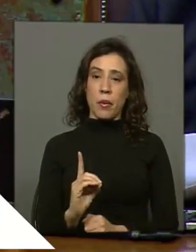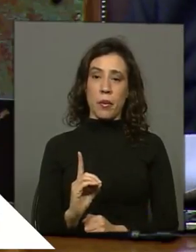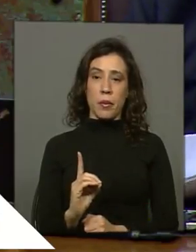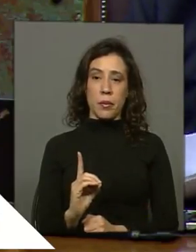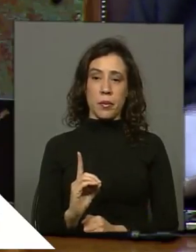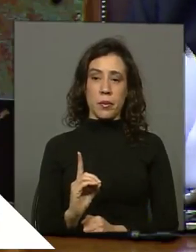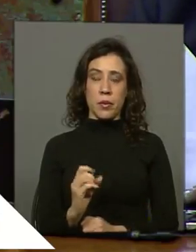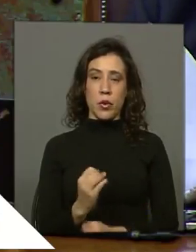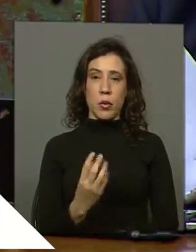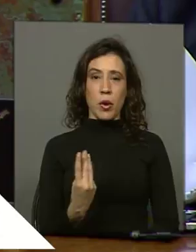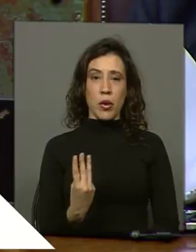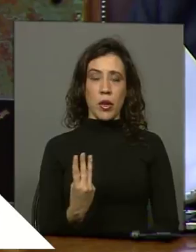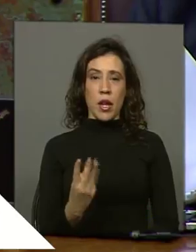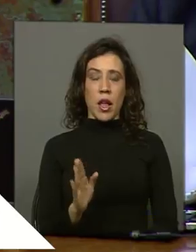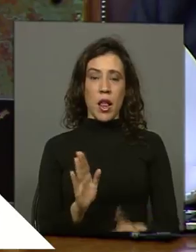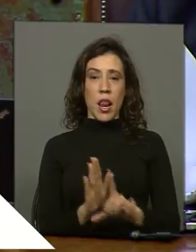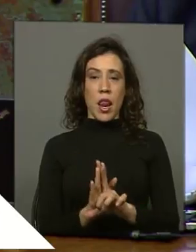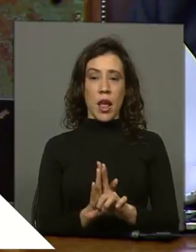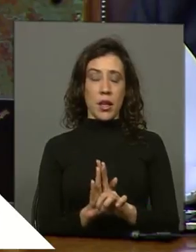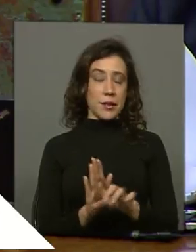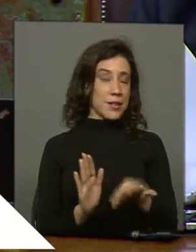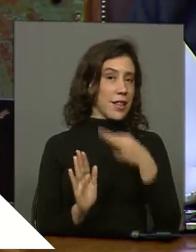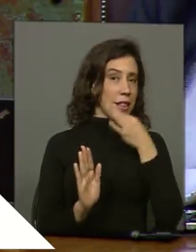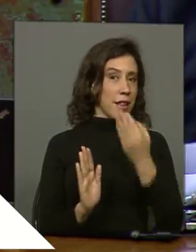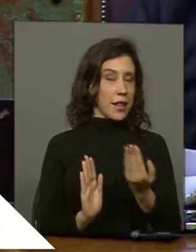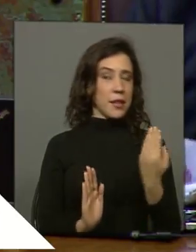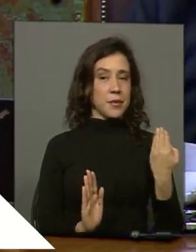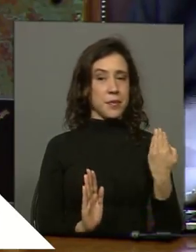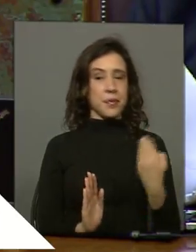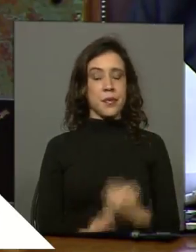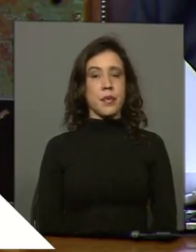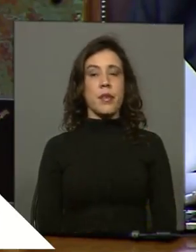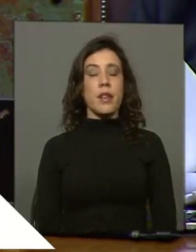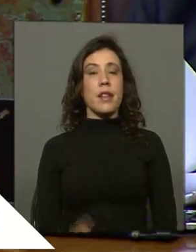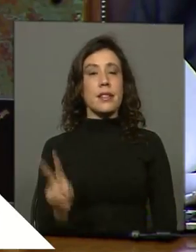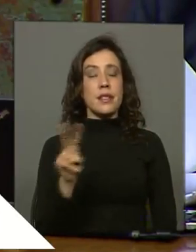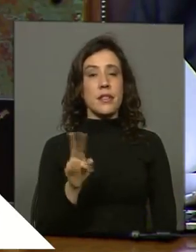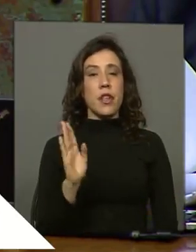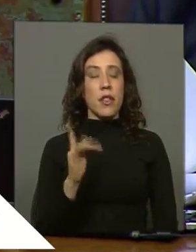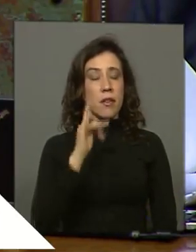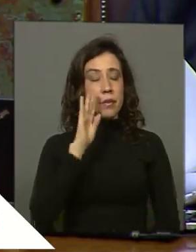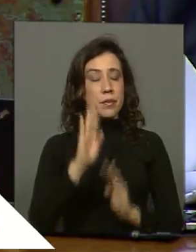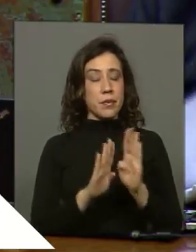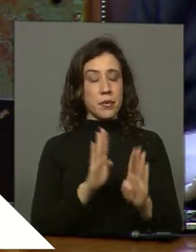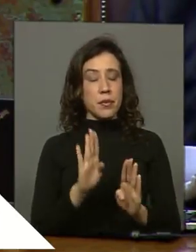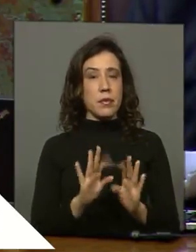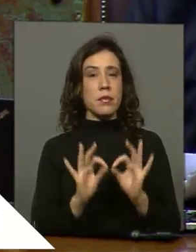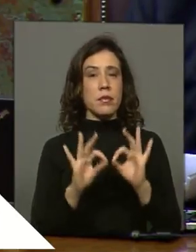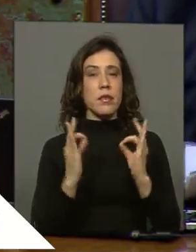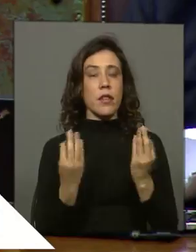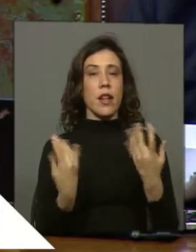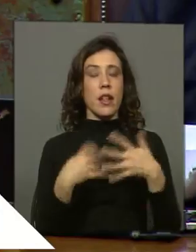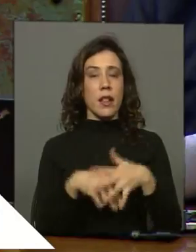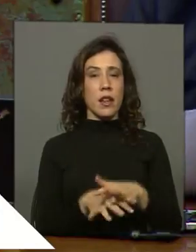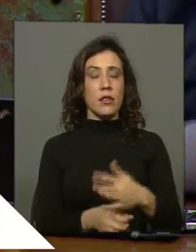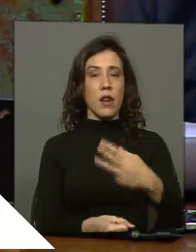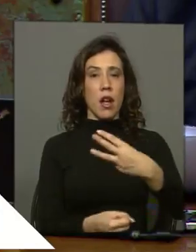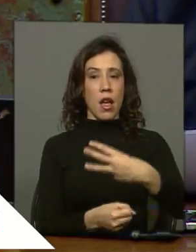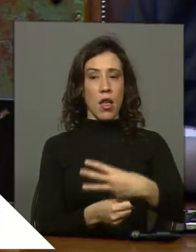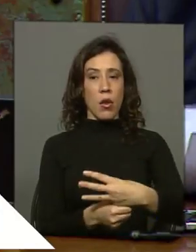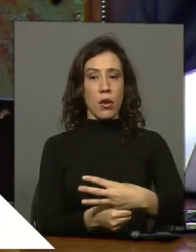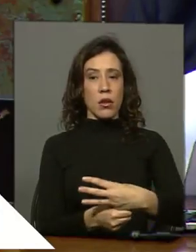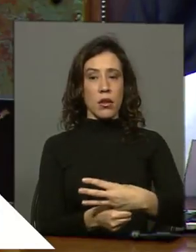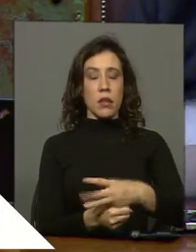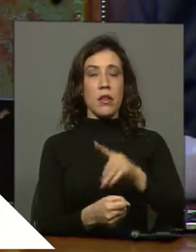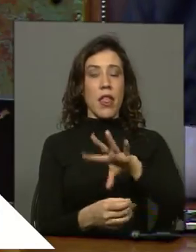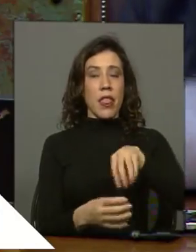numeral 3 de la ley citada en el sentido de que el servicio deberá cautelar la debida integración del adulto mayor en